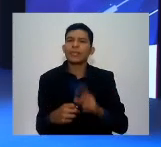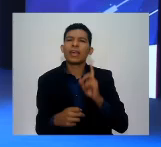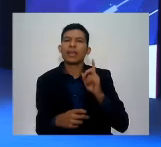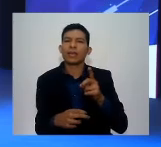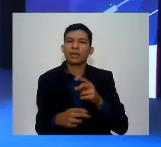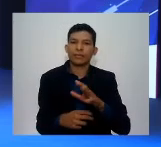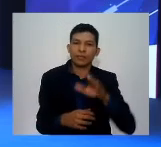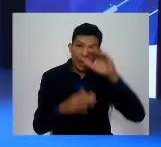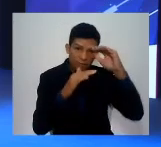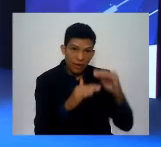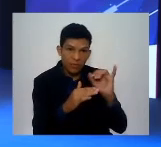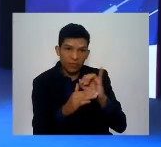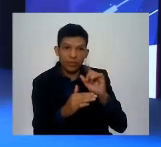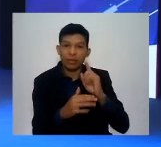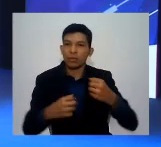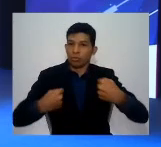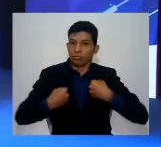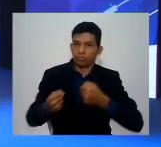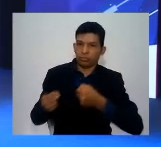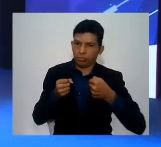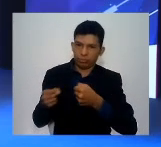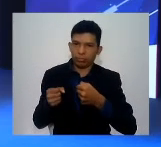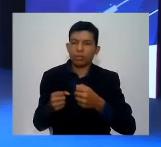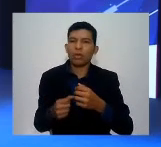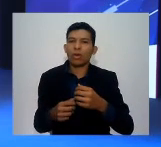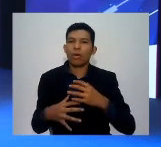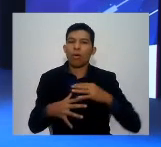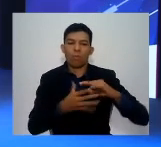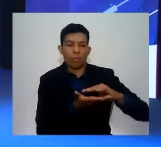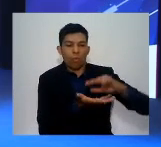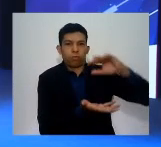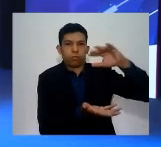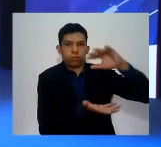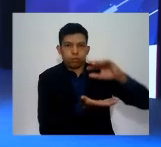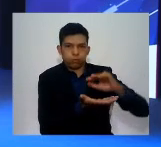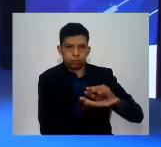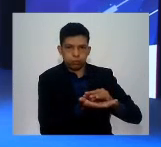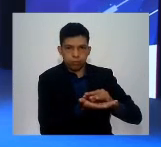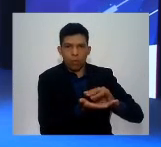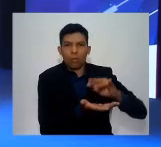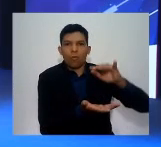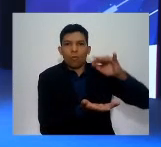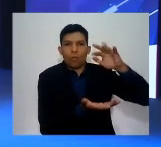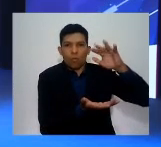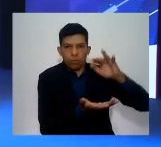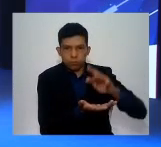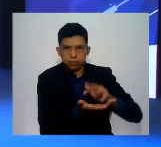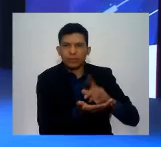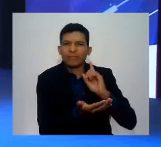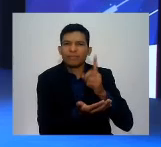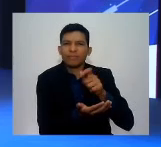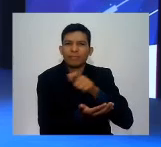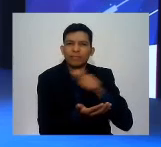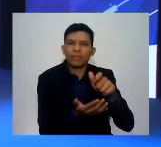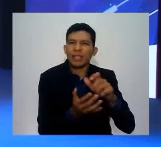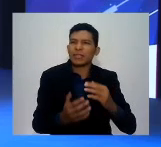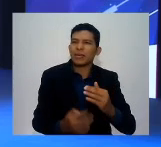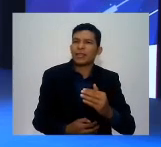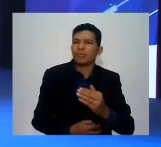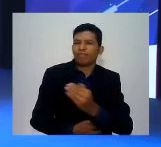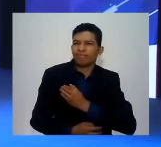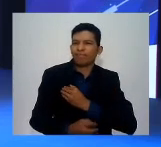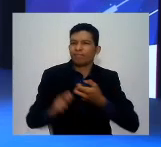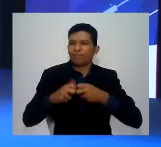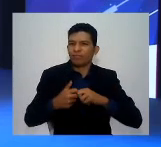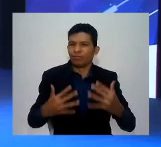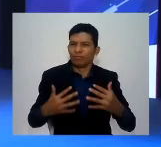el proceso, y ojo aquí que durante la respiración humana hay dos procesos. Uno es la ventilación, que es la parte mecánica, con uno exhala y